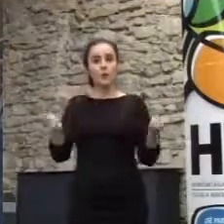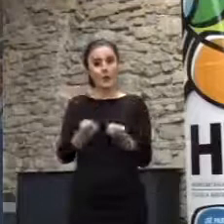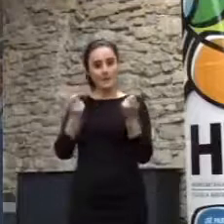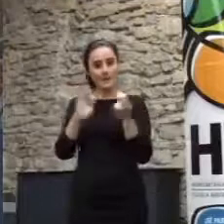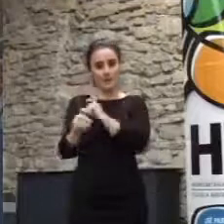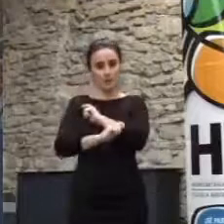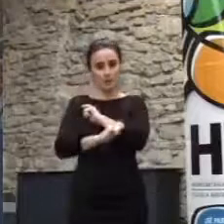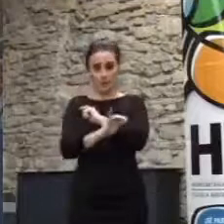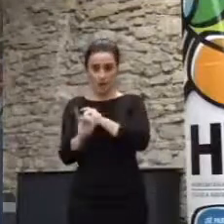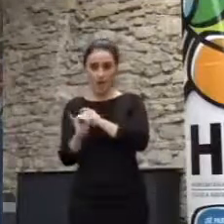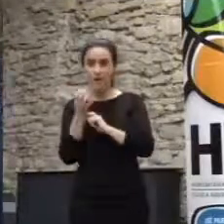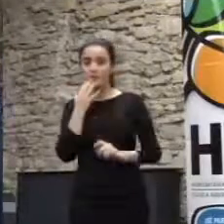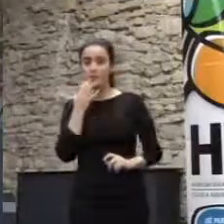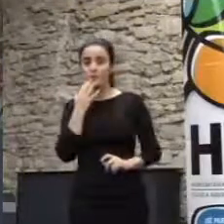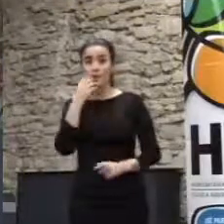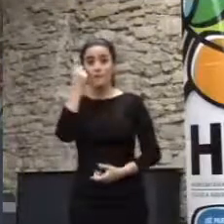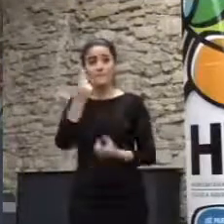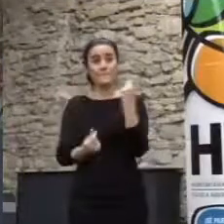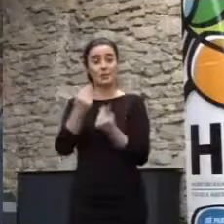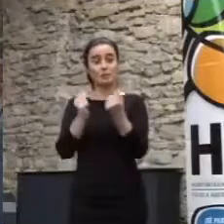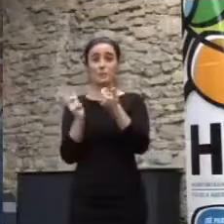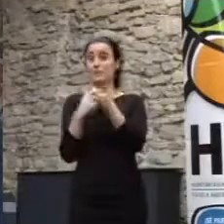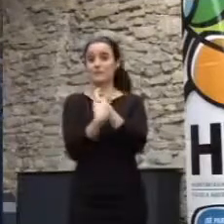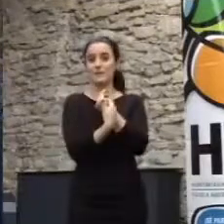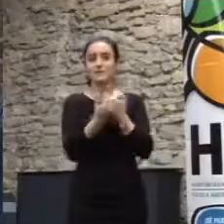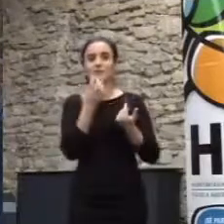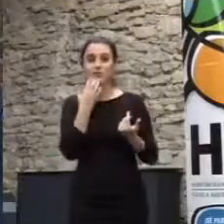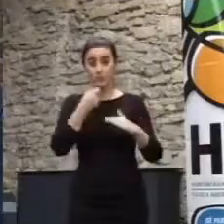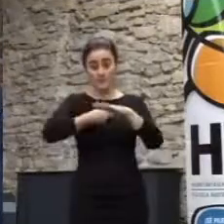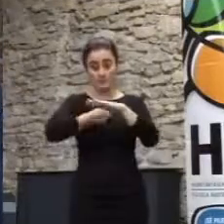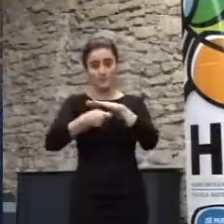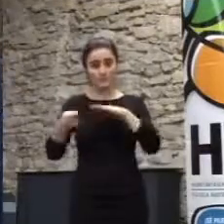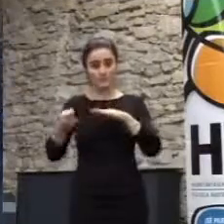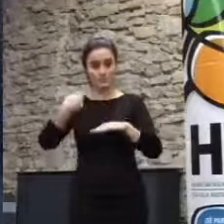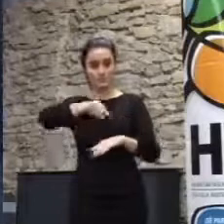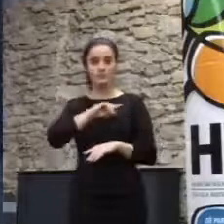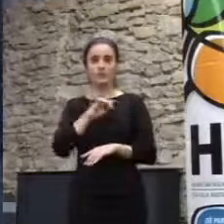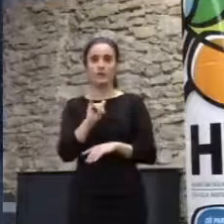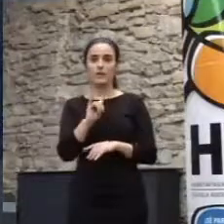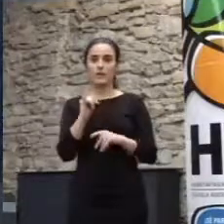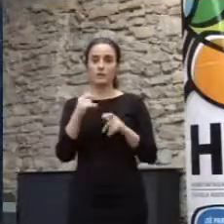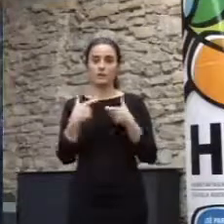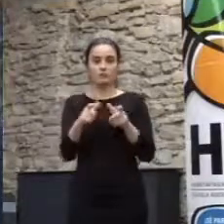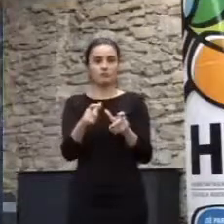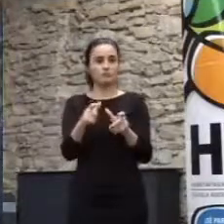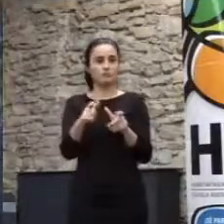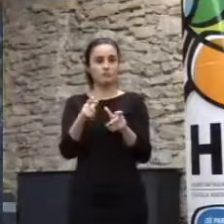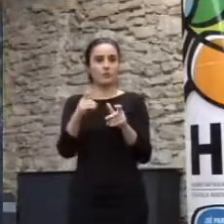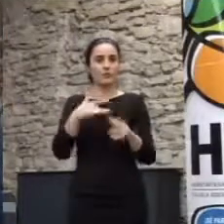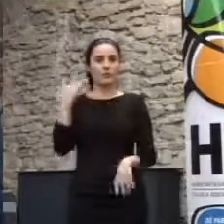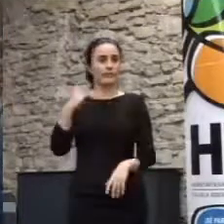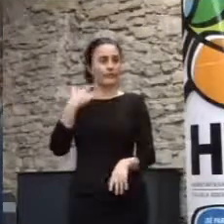estrategias que nosotros intentamos, por ejemplo, los presupuestos participativos, desde Gasteiz hoy le hemos dedicado apertura, pero un montón de